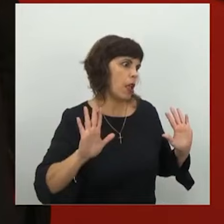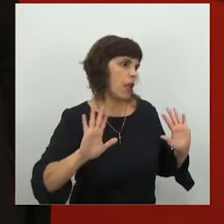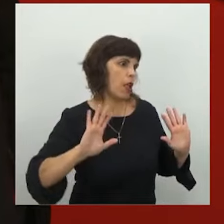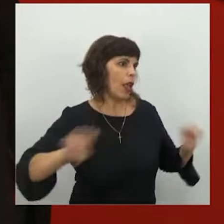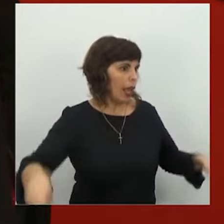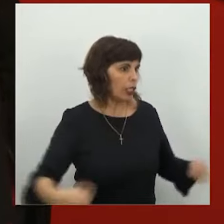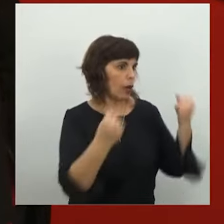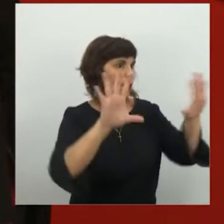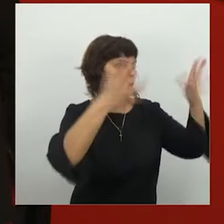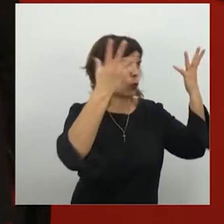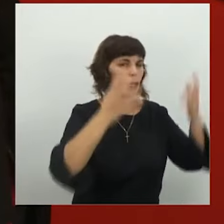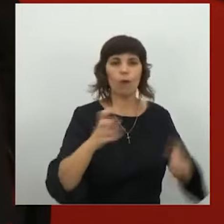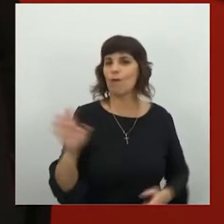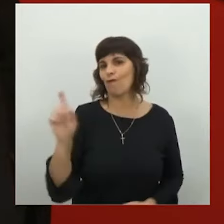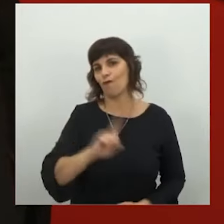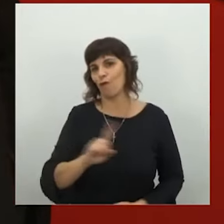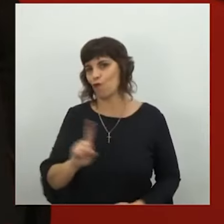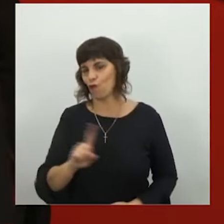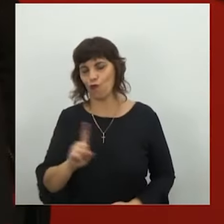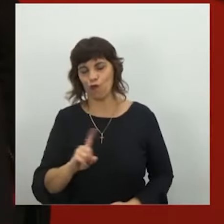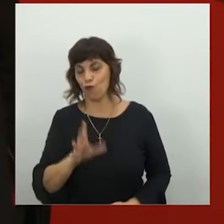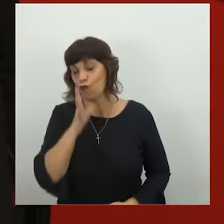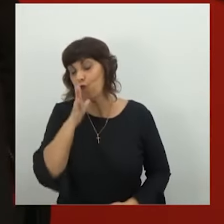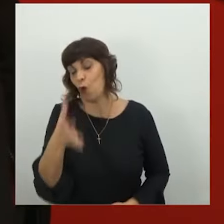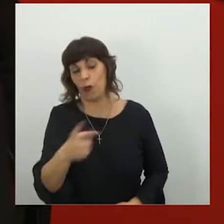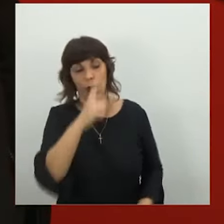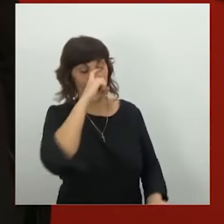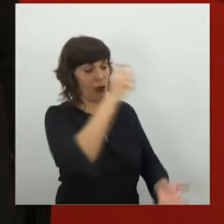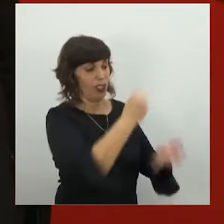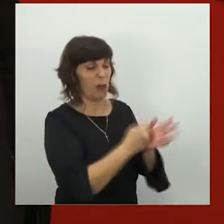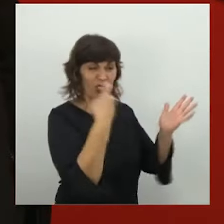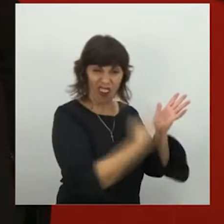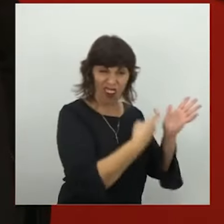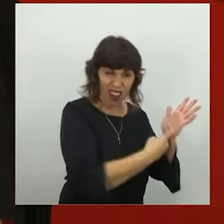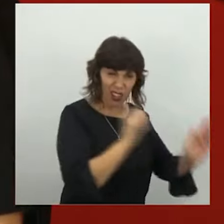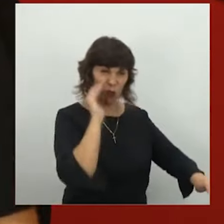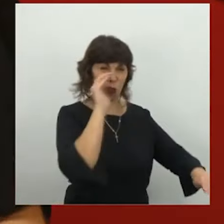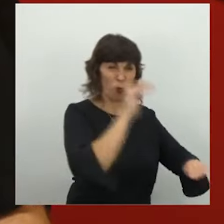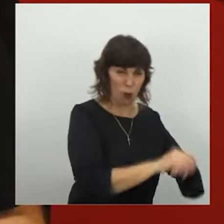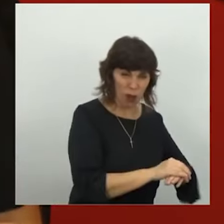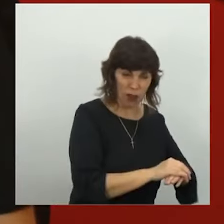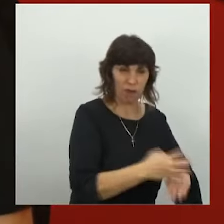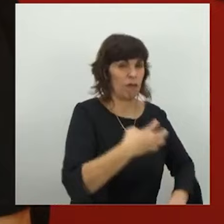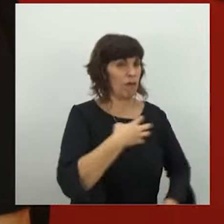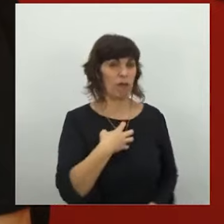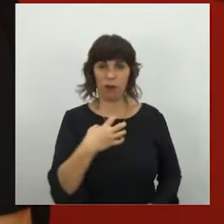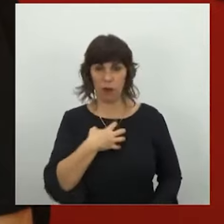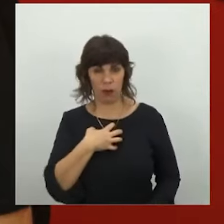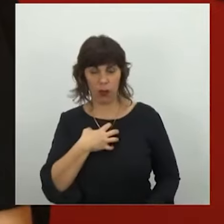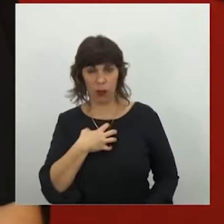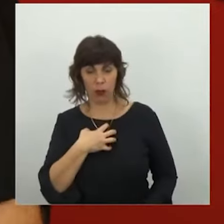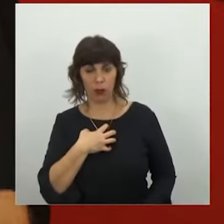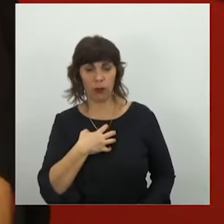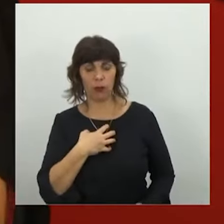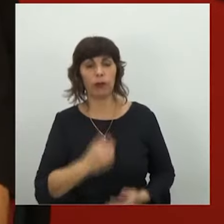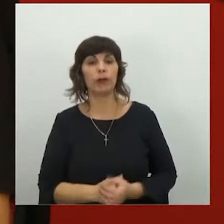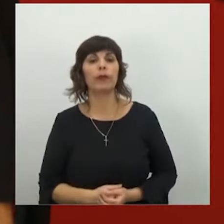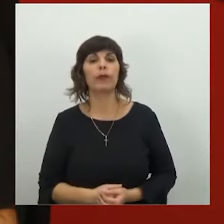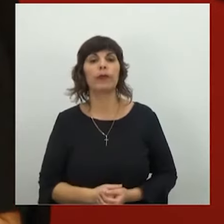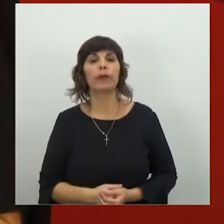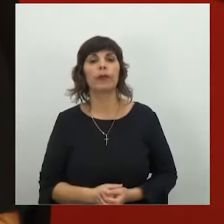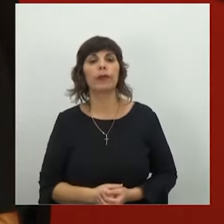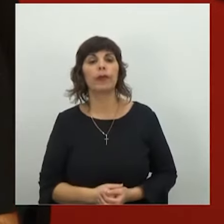imposible cumplir toda la ley del Antiguo Testamento. Y para que tú y yo podamos vivir